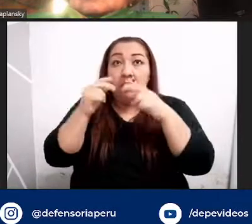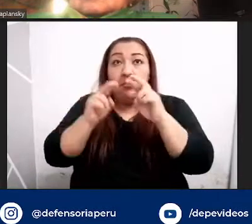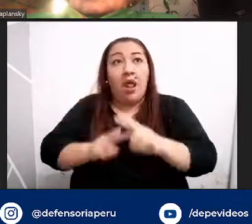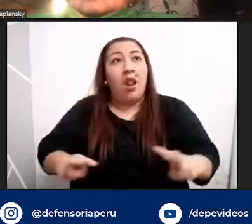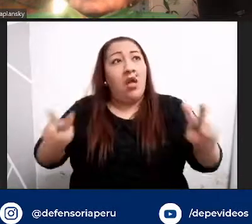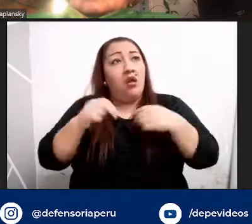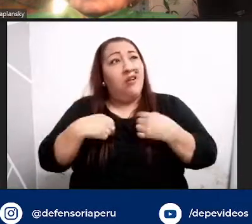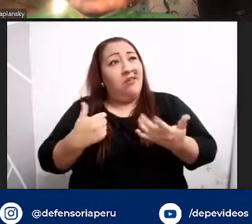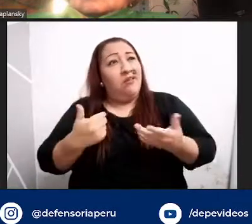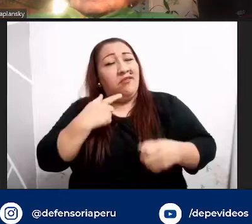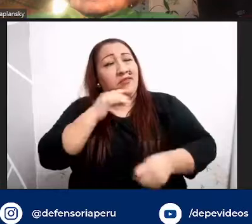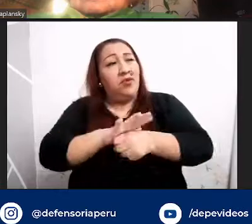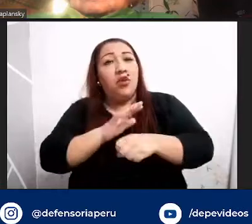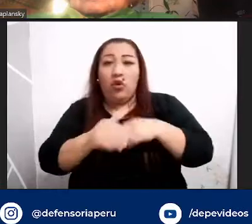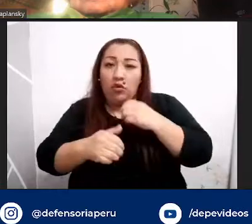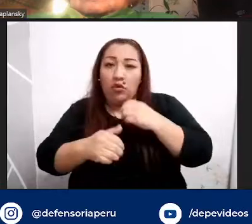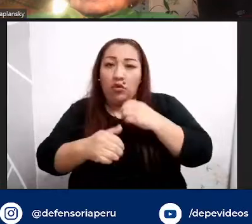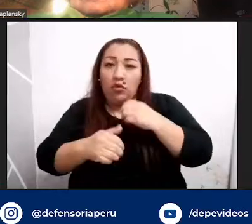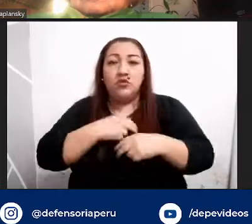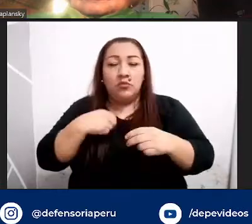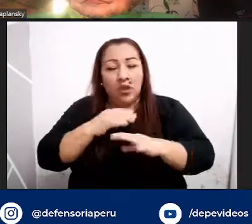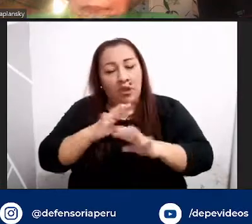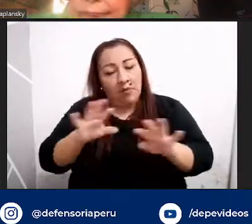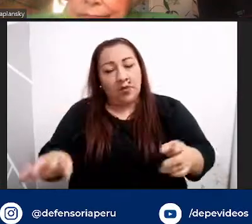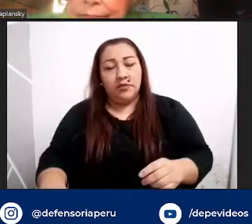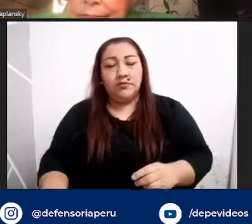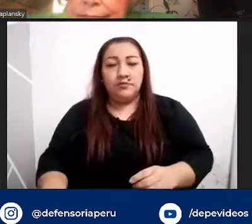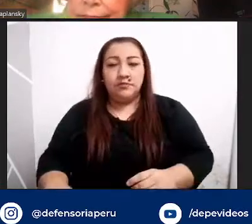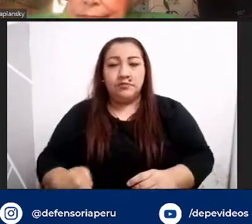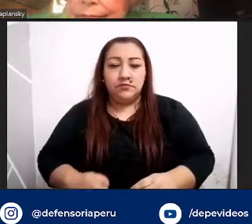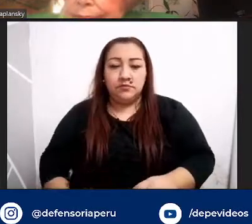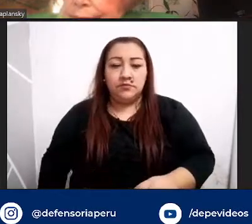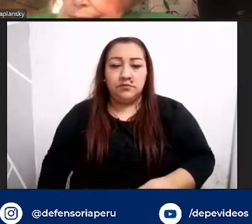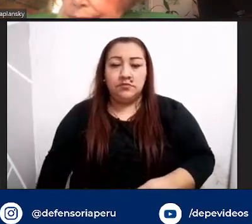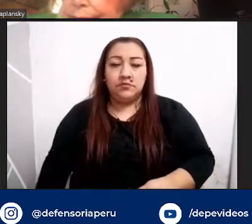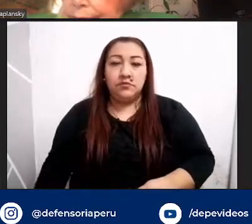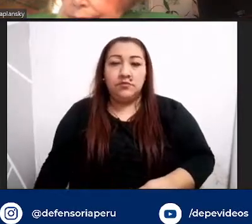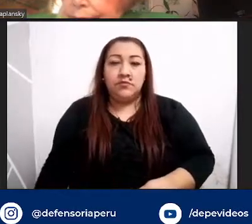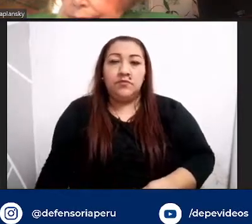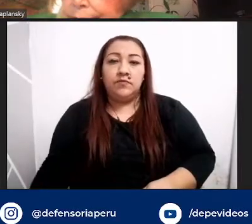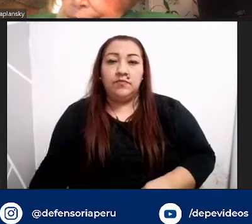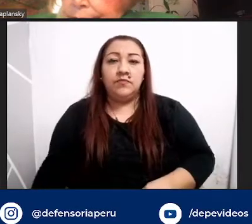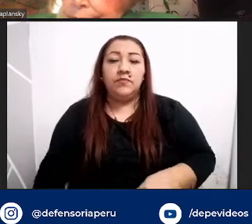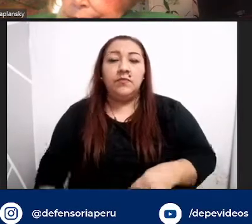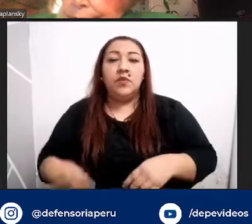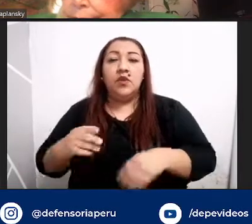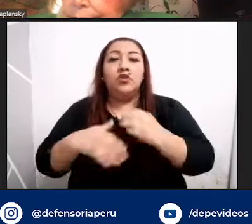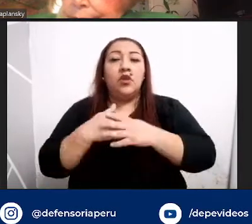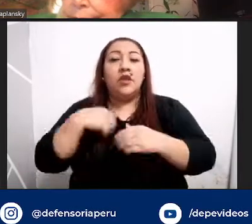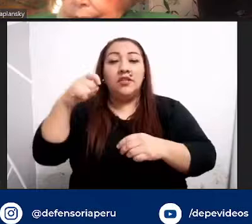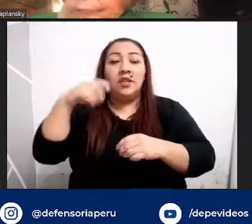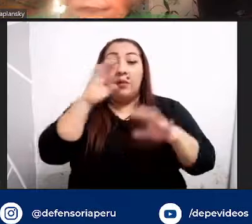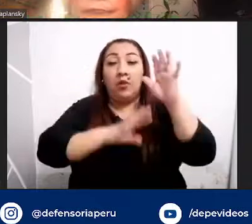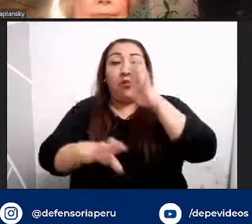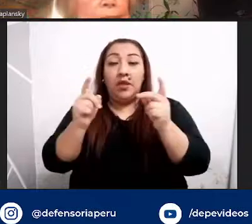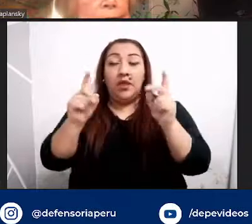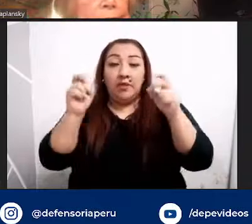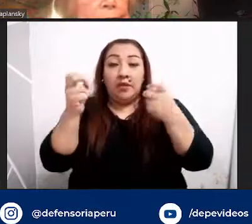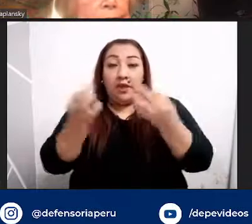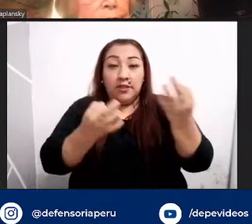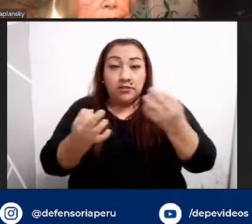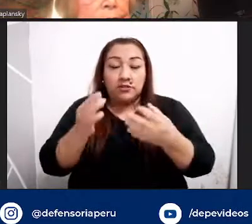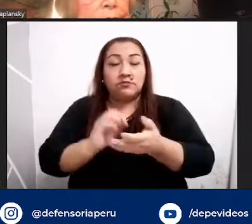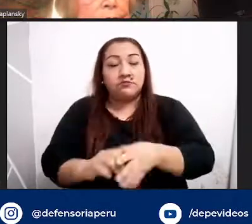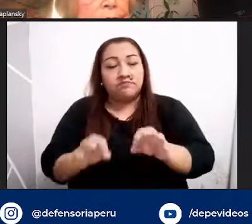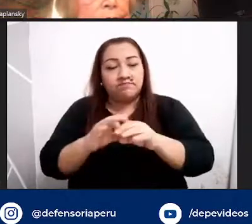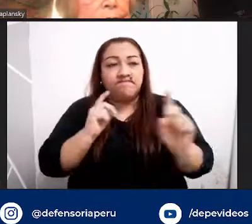el llamado Occidente, nuestras necesidades y preocupaciones económicas y sociales va más hacia la relación que tenemos